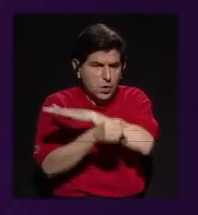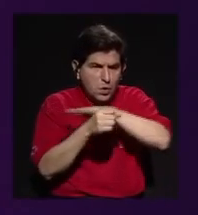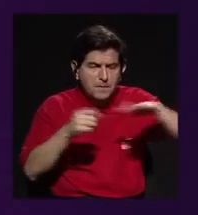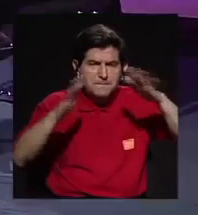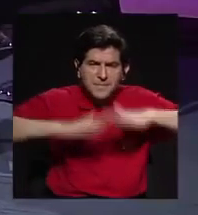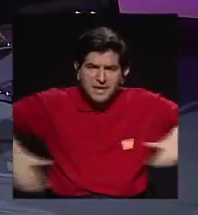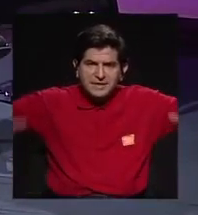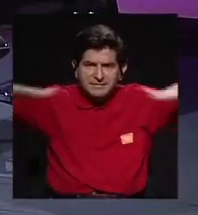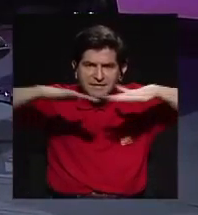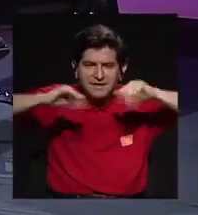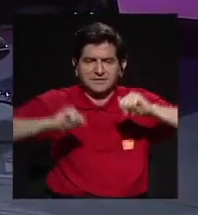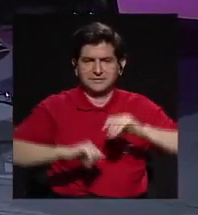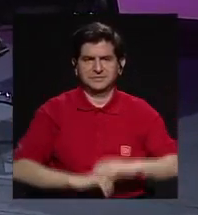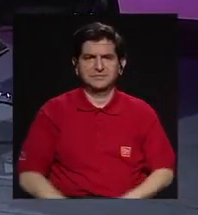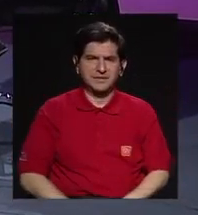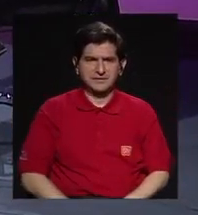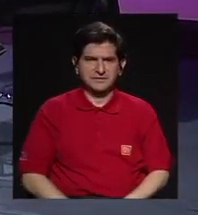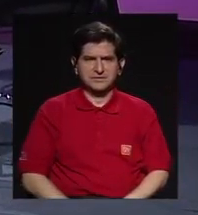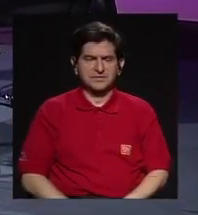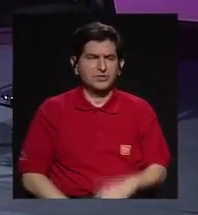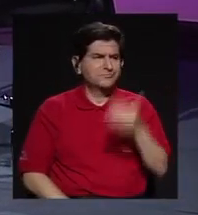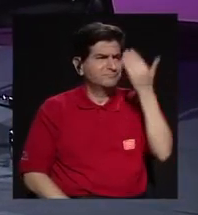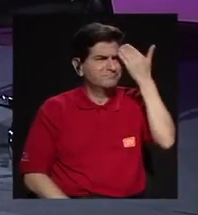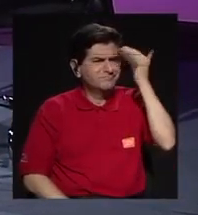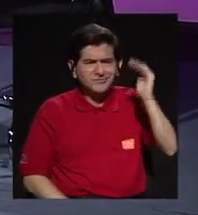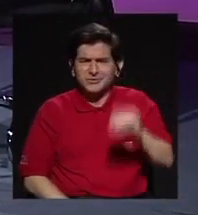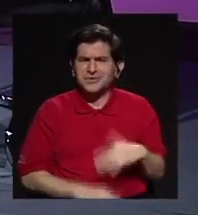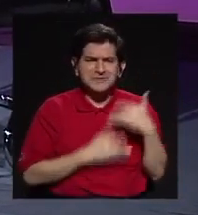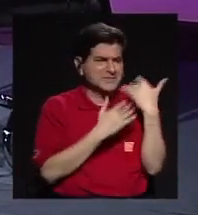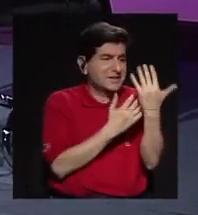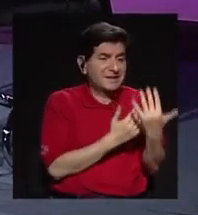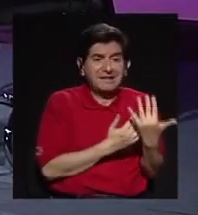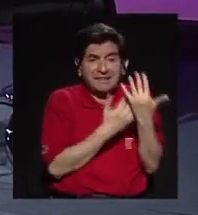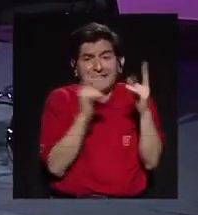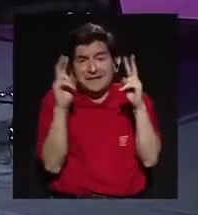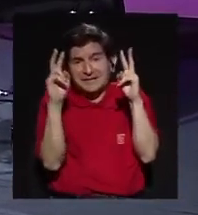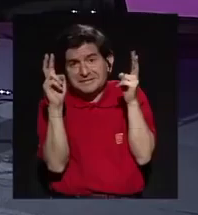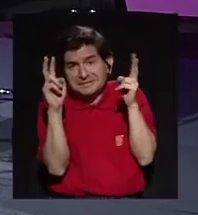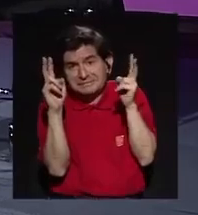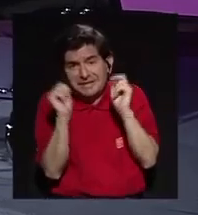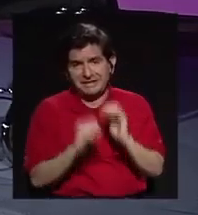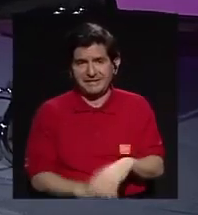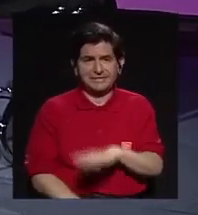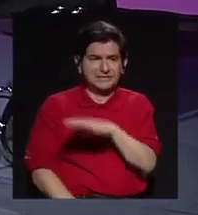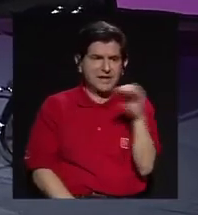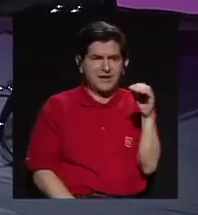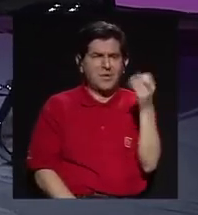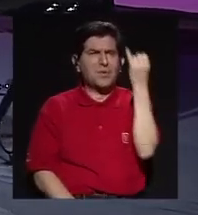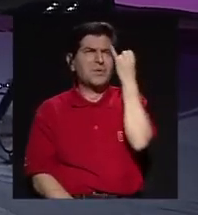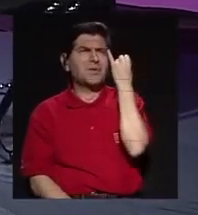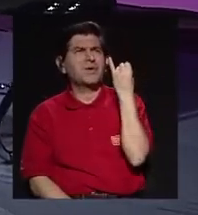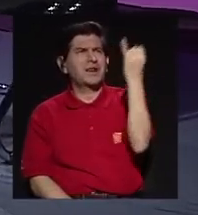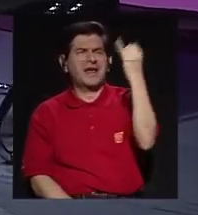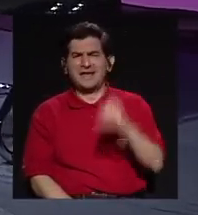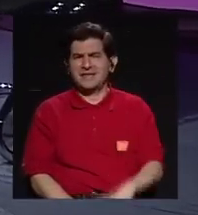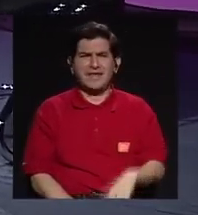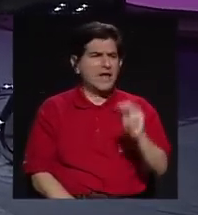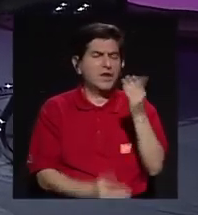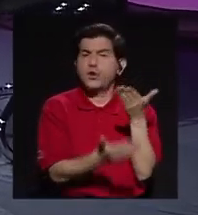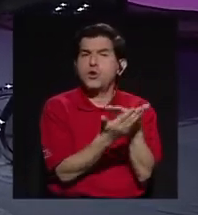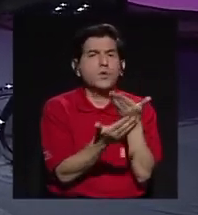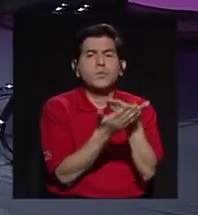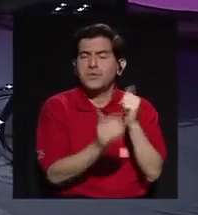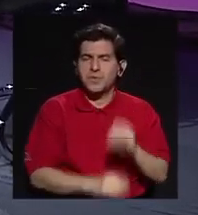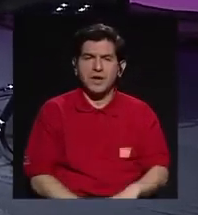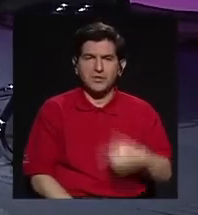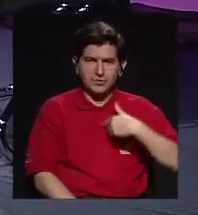espacio de no sé si es de esperanza, digámoslo entre grandes comillas, sino que es la idea de que no se ha puesto a prueba.